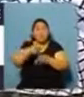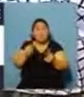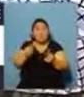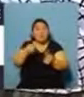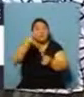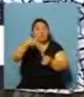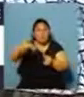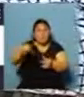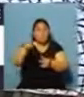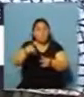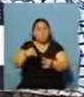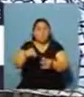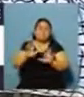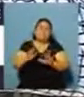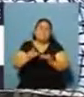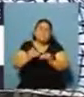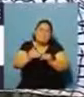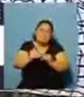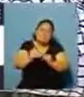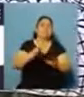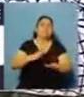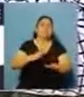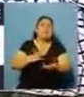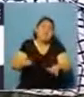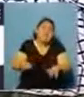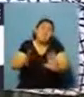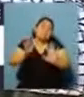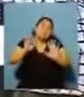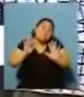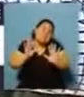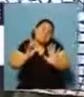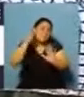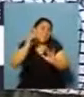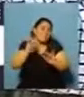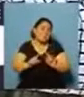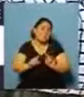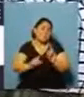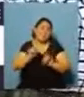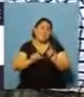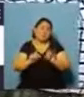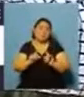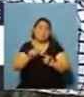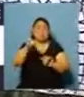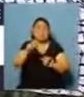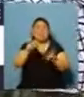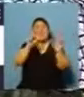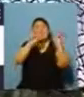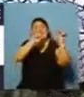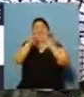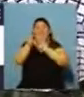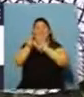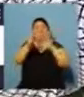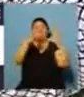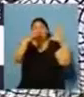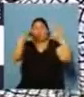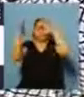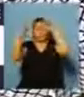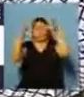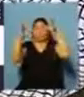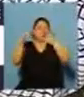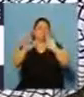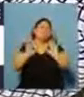esperando, deseando que llegue ese momento. Pero bueno, no hay que olvidar que también estamos viviendo el cambio climático y que eso